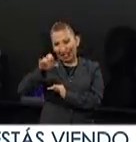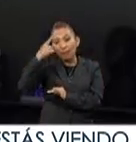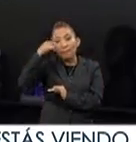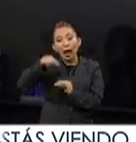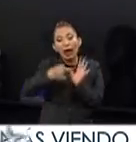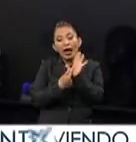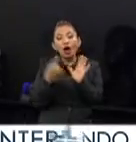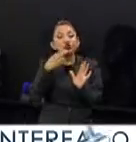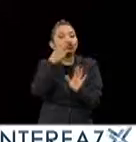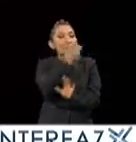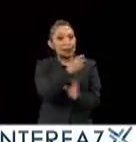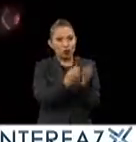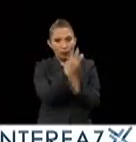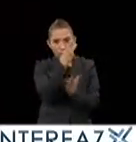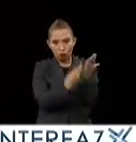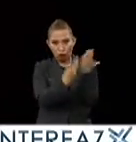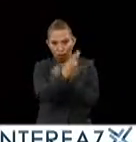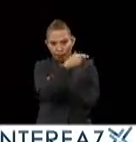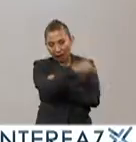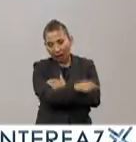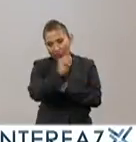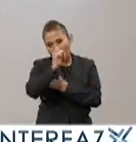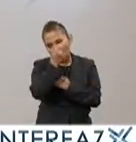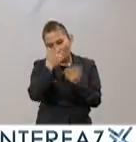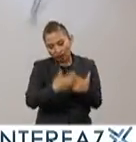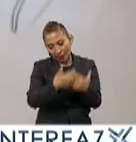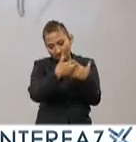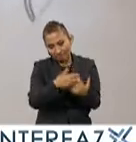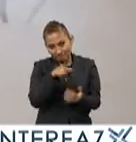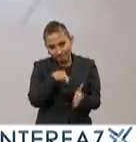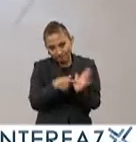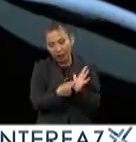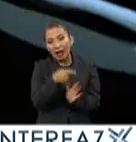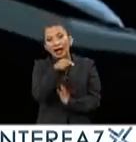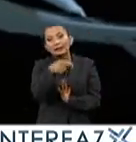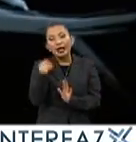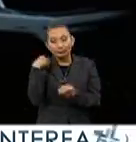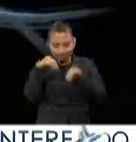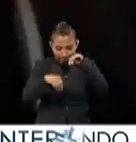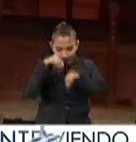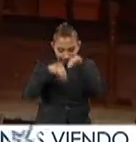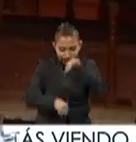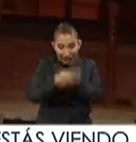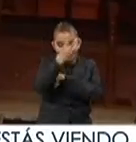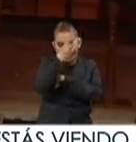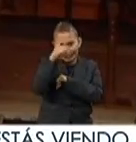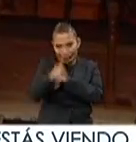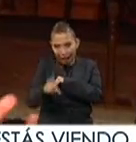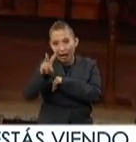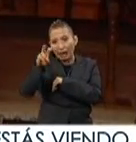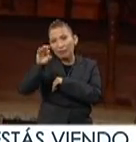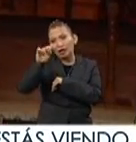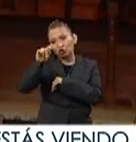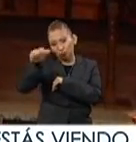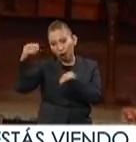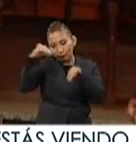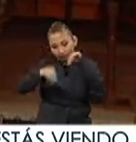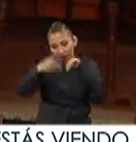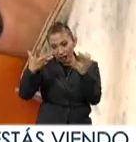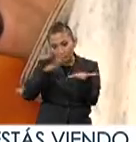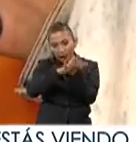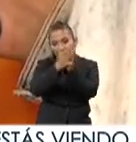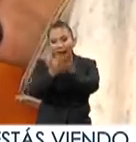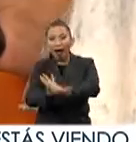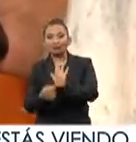para el uso de este nuevo tipo de tecnologías, en las cuales pues el desarrollo tridimensional y virtual es lo que se está generando